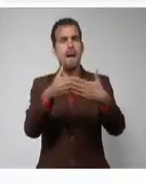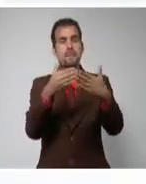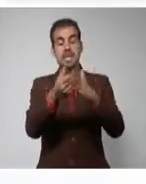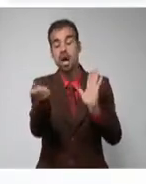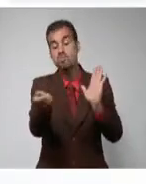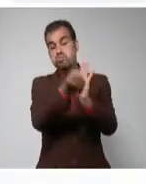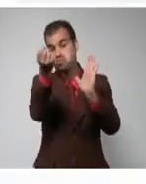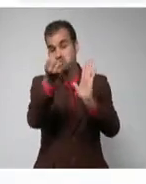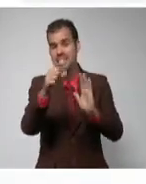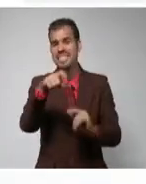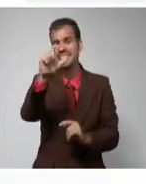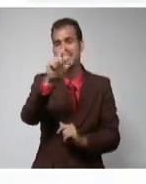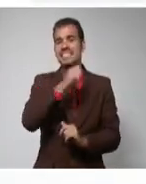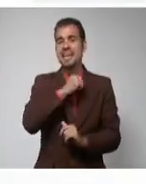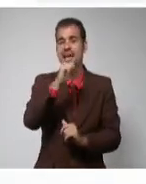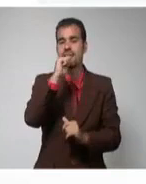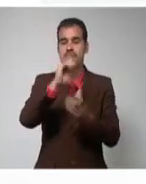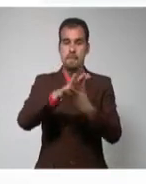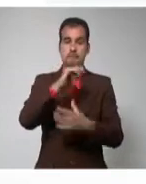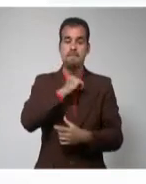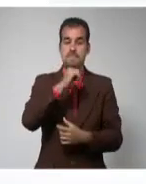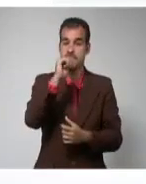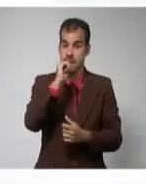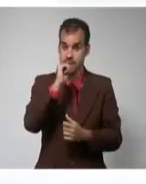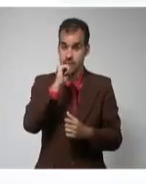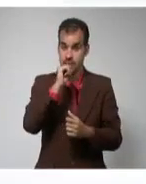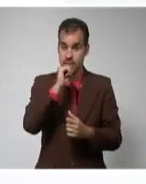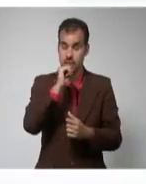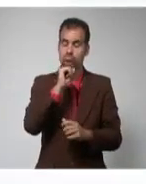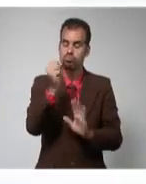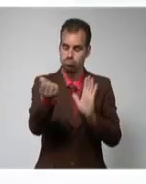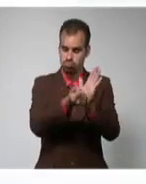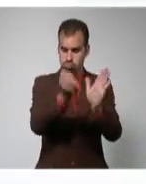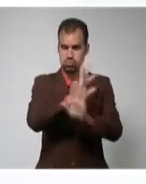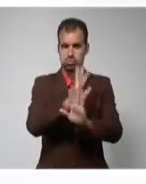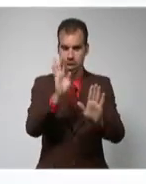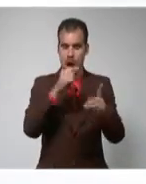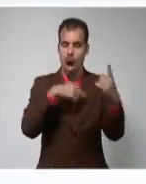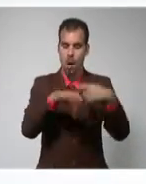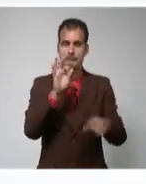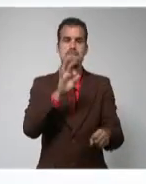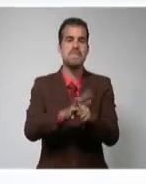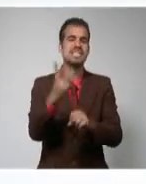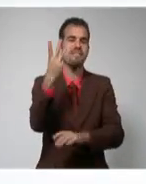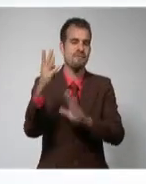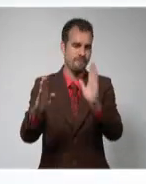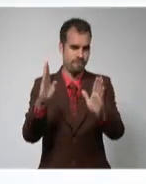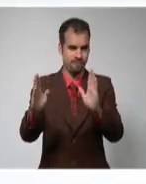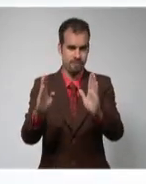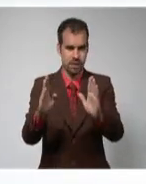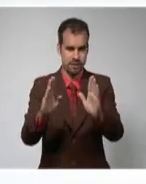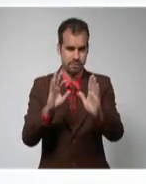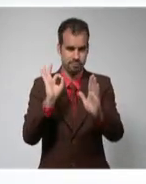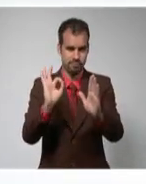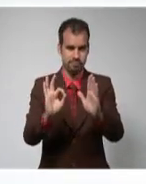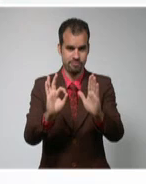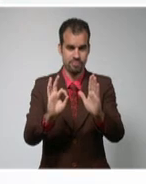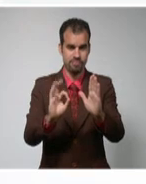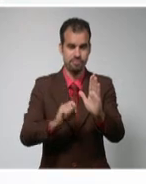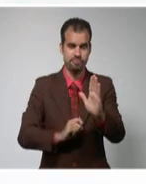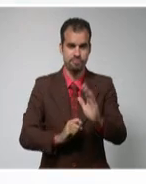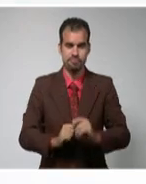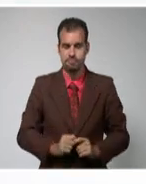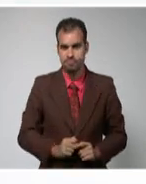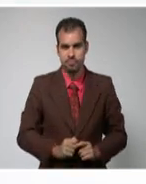Medicamentos, Equipos y Dispositivos Médicos, se aprobó este definitivo paso en el ensayo clínico de nuestro segundo candidato vacunal.